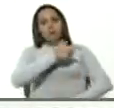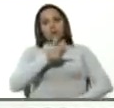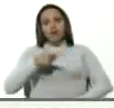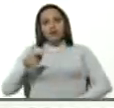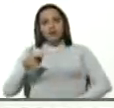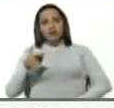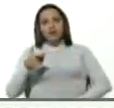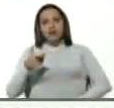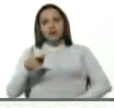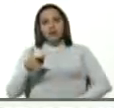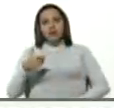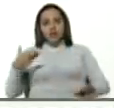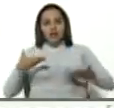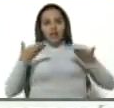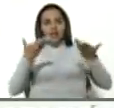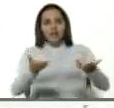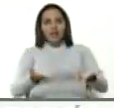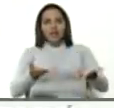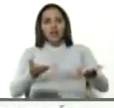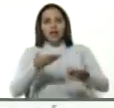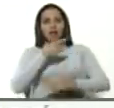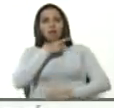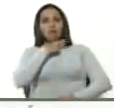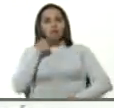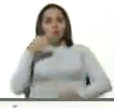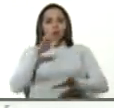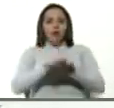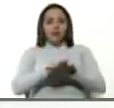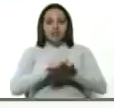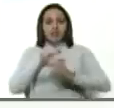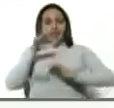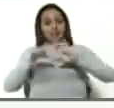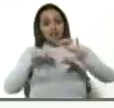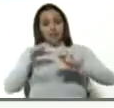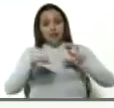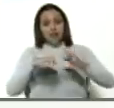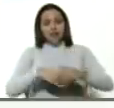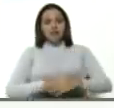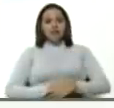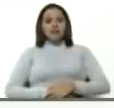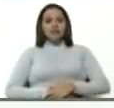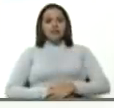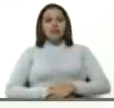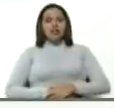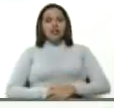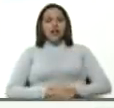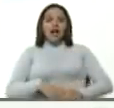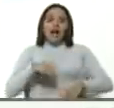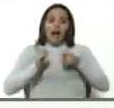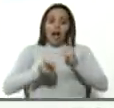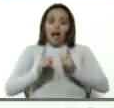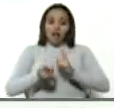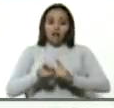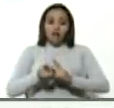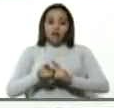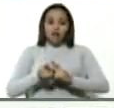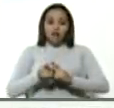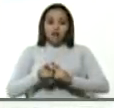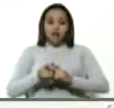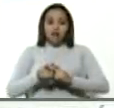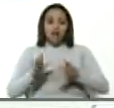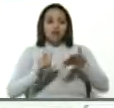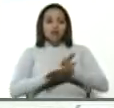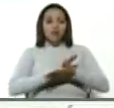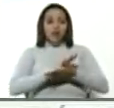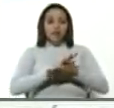optado por darle muerte a animales. Algunos, repito, como este, en el caso de las cazas